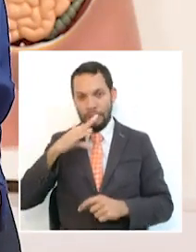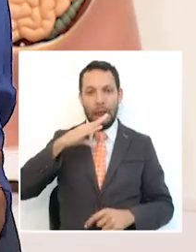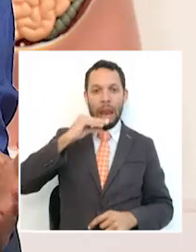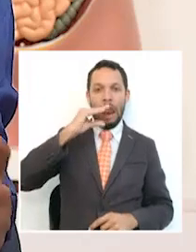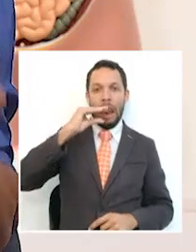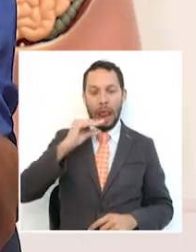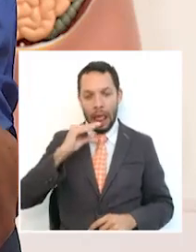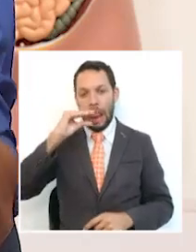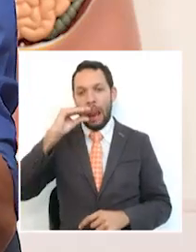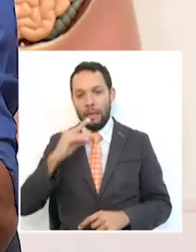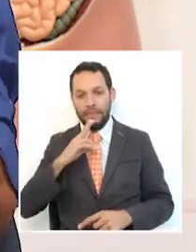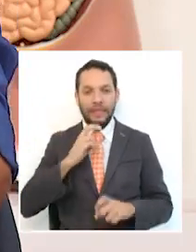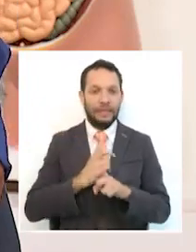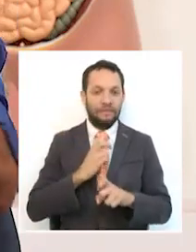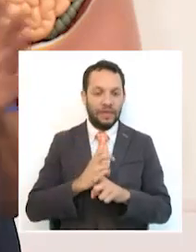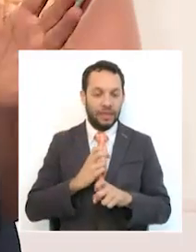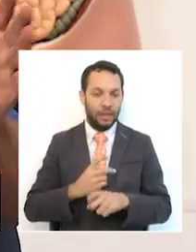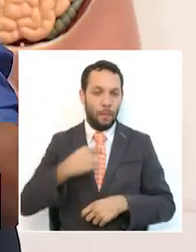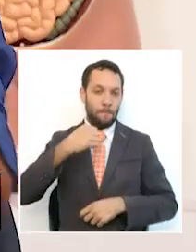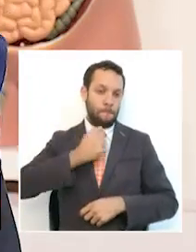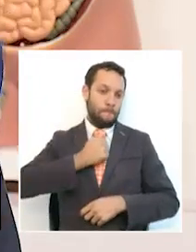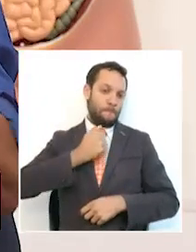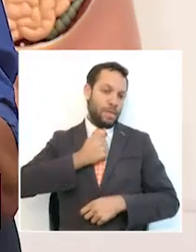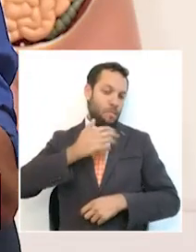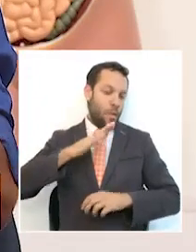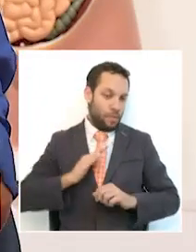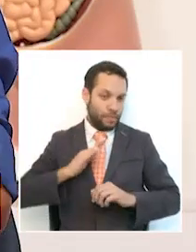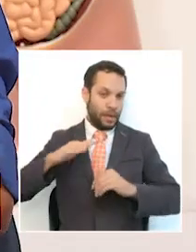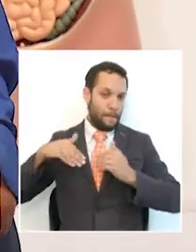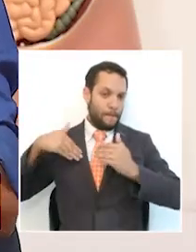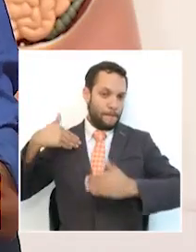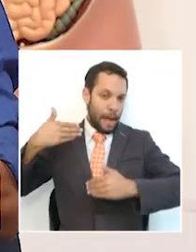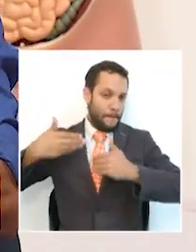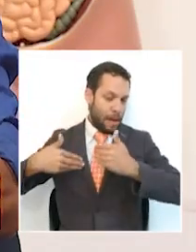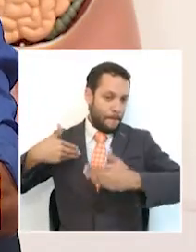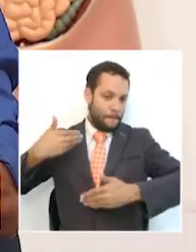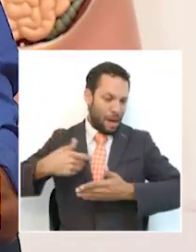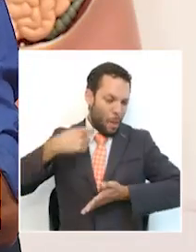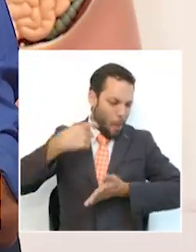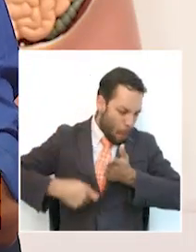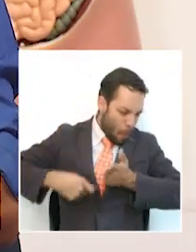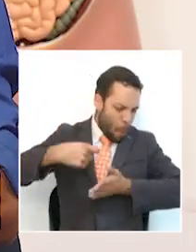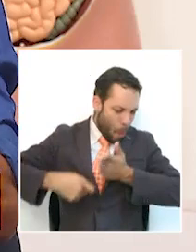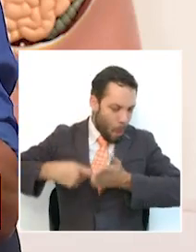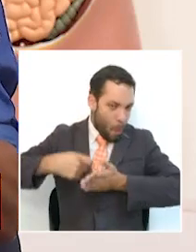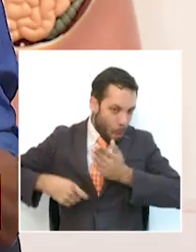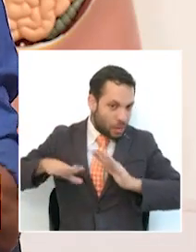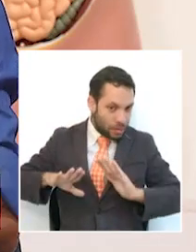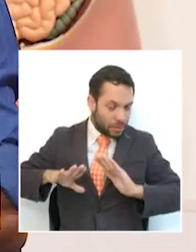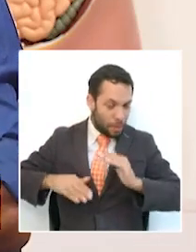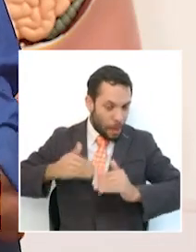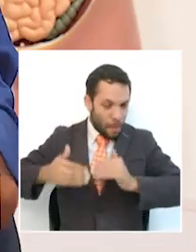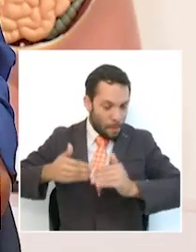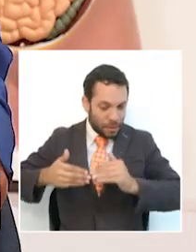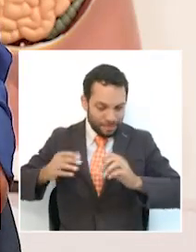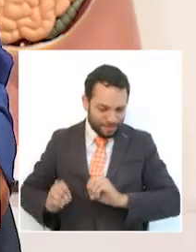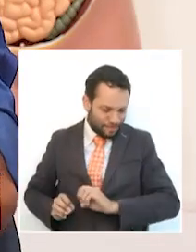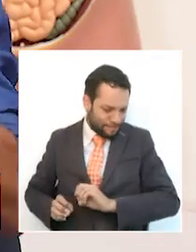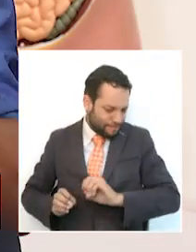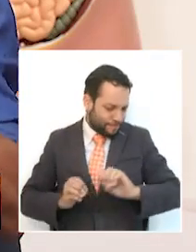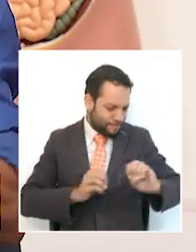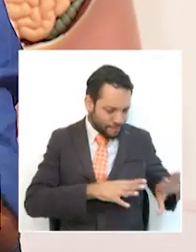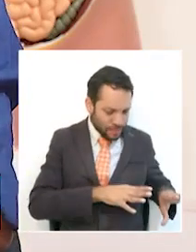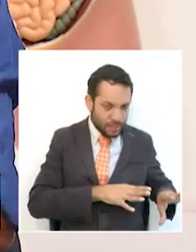eso fue por un trauma que se me metió ahí hay todos tenemos traumas nadie se escapa de un trauma que entra de insúa pacto sáquelo se demora